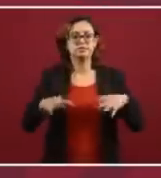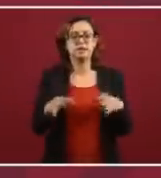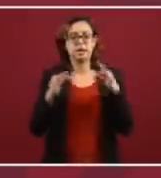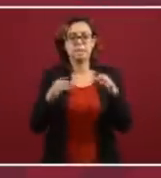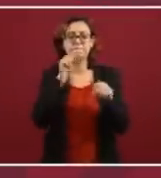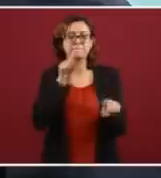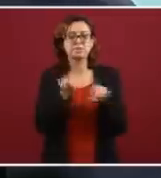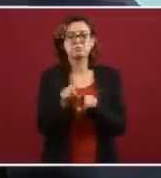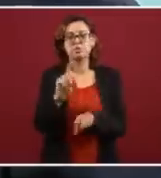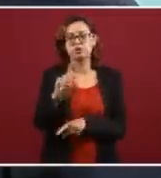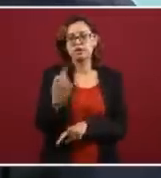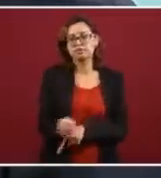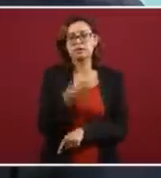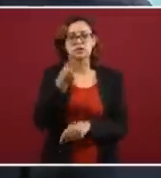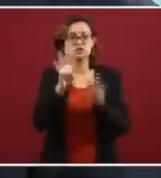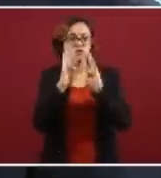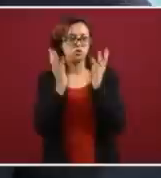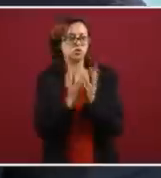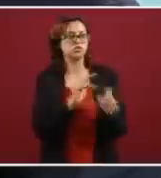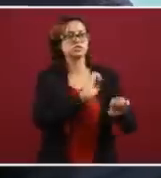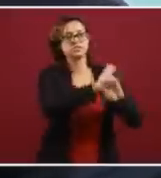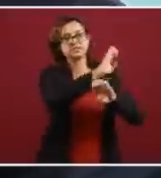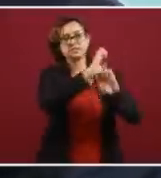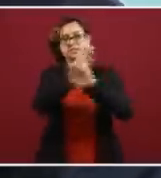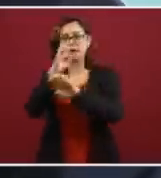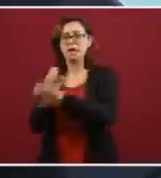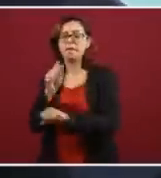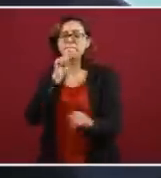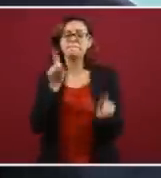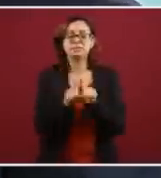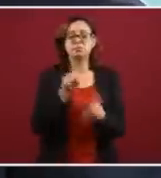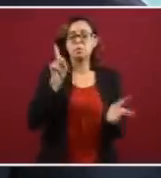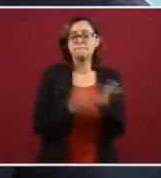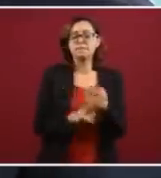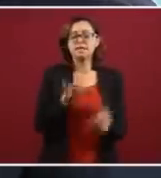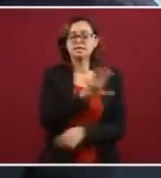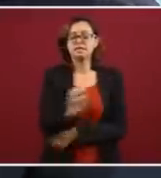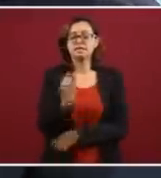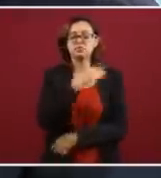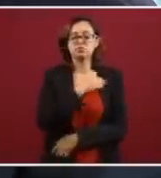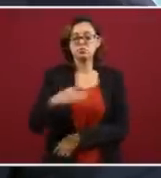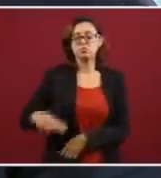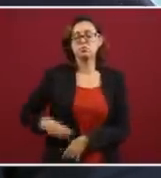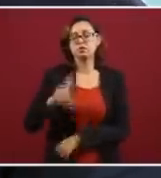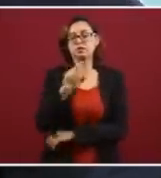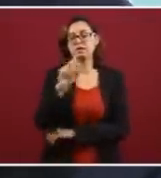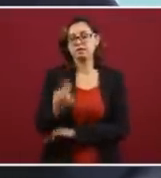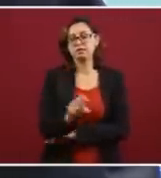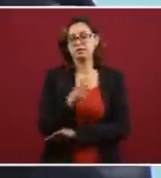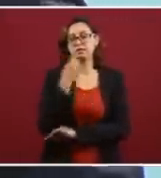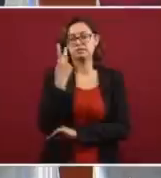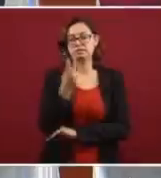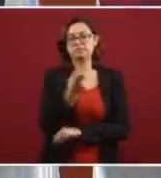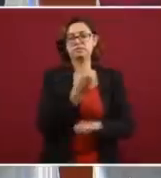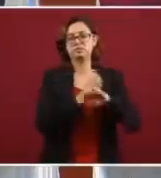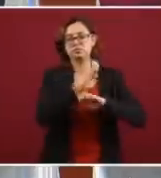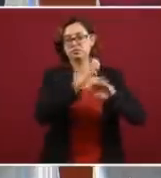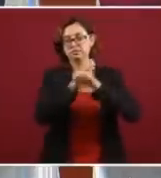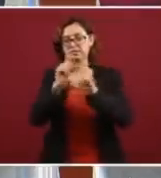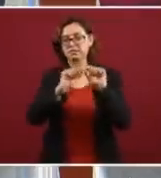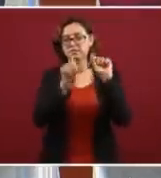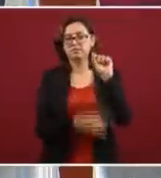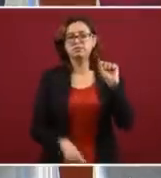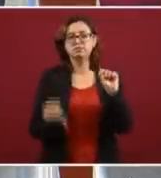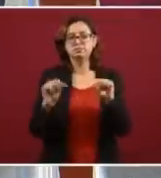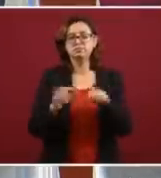consejos estatales y 1,500 consejos municipales en las 32 entidades